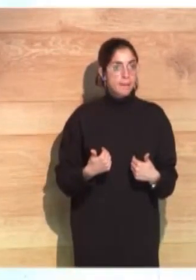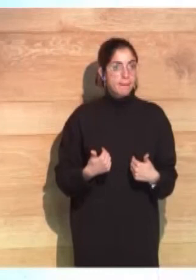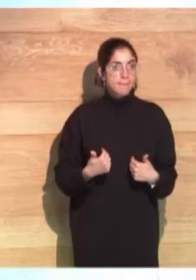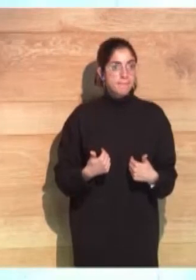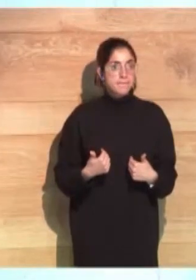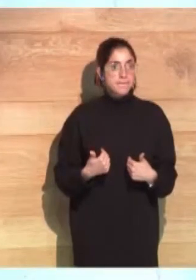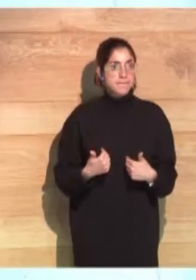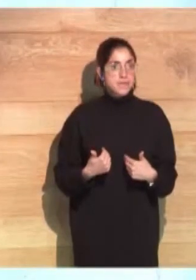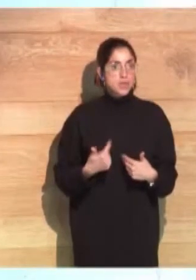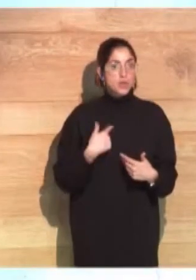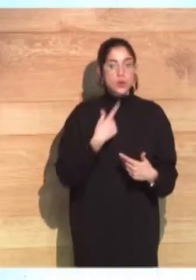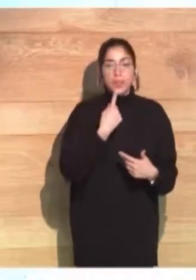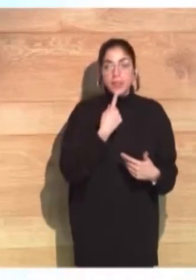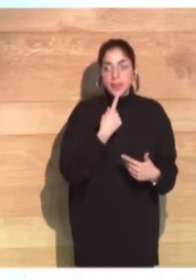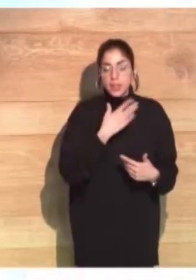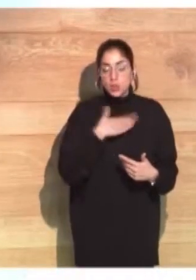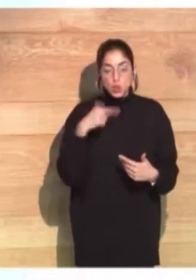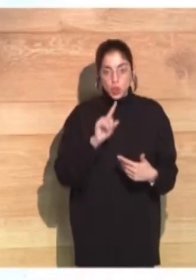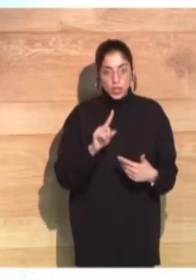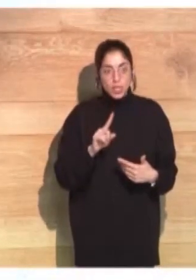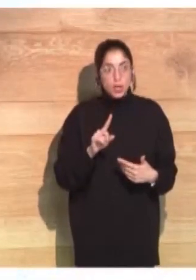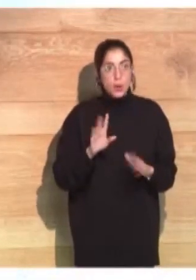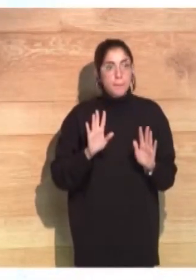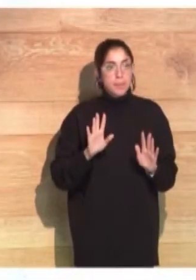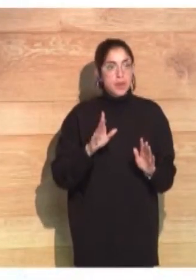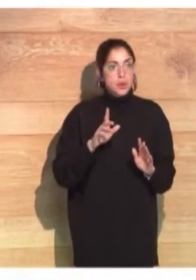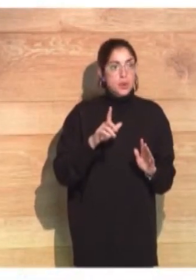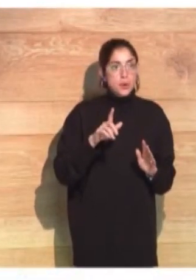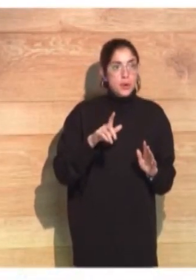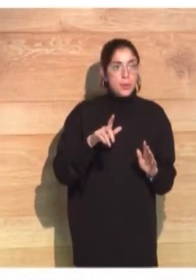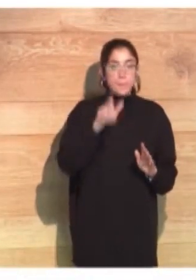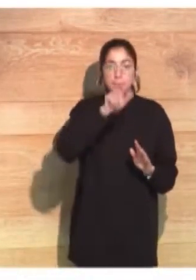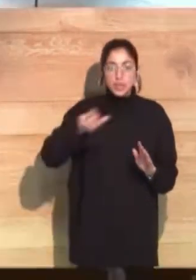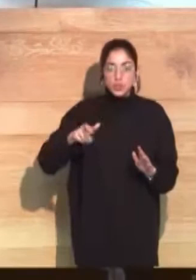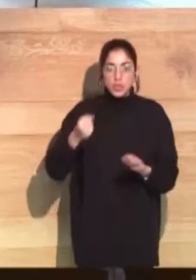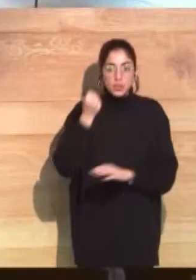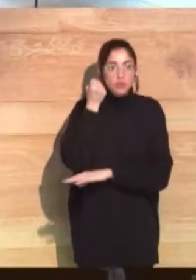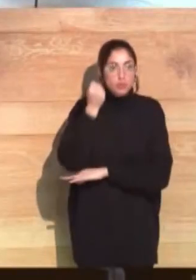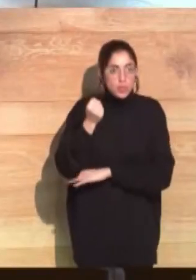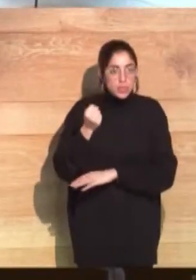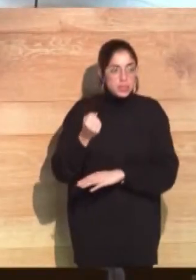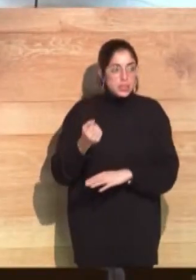No los voy a citar, pero todos esos grandes poderes o potencias